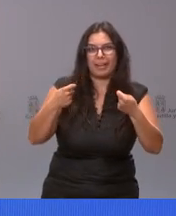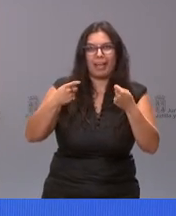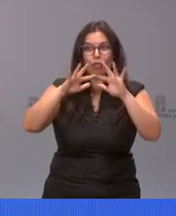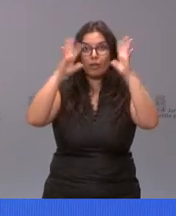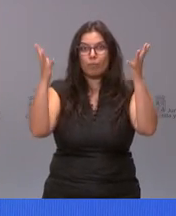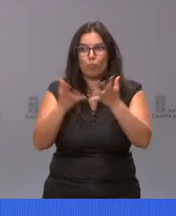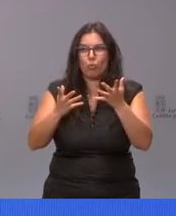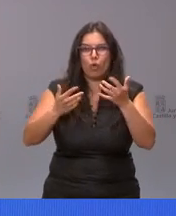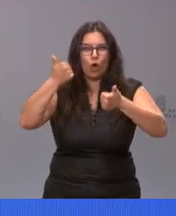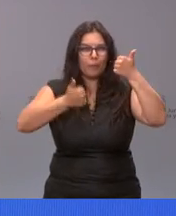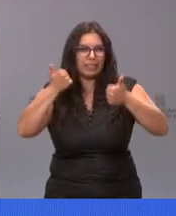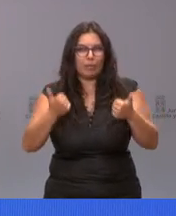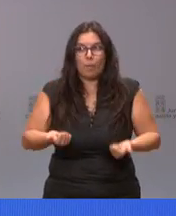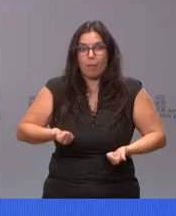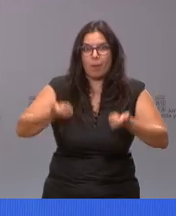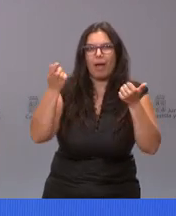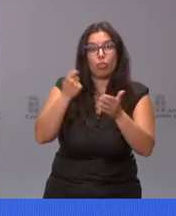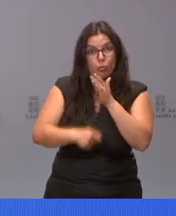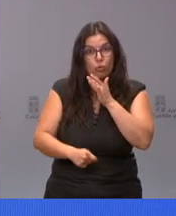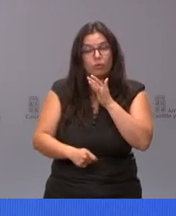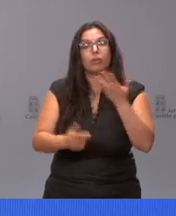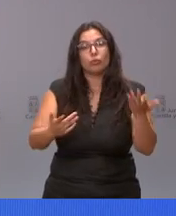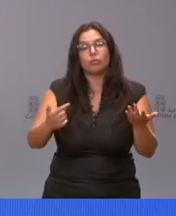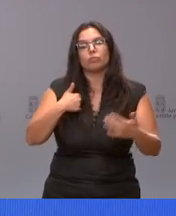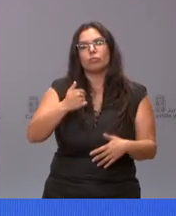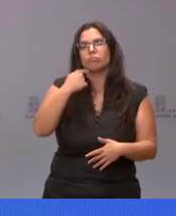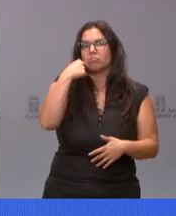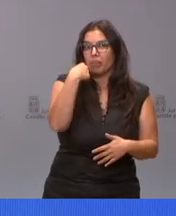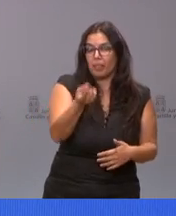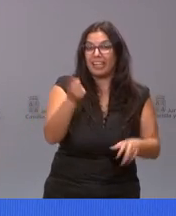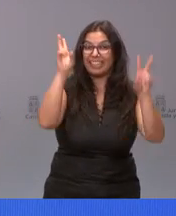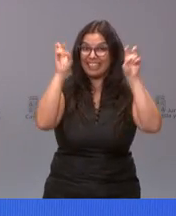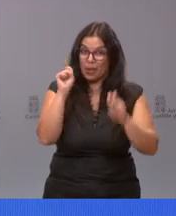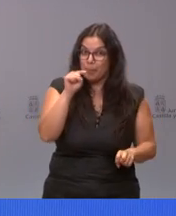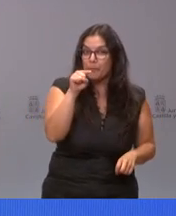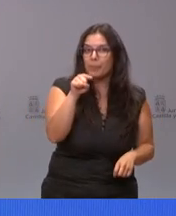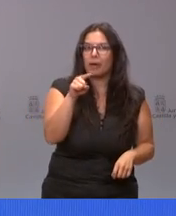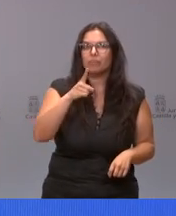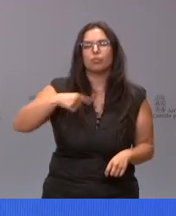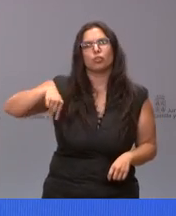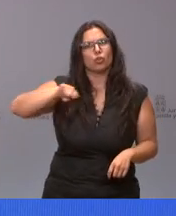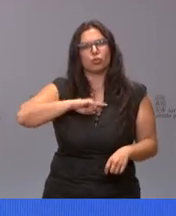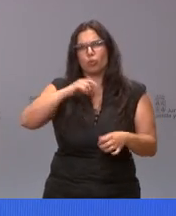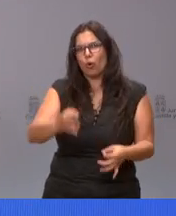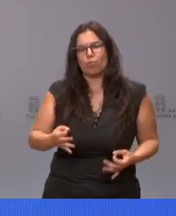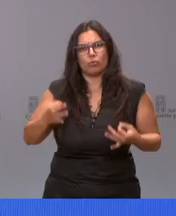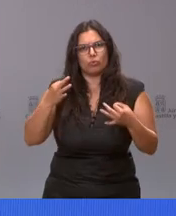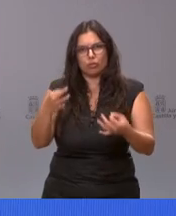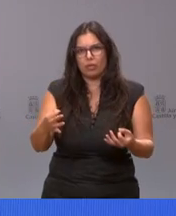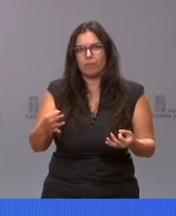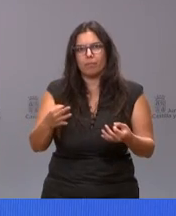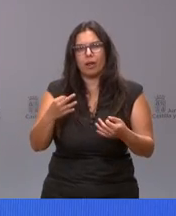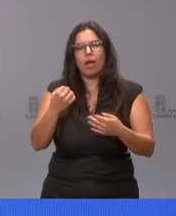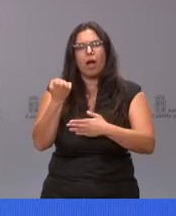globalizado, más competitivo. Pues bien, yo quiero decir ahí, en ese sentido, que vamos a estar, como siempre, al lado